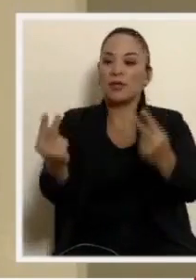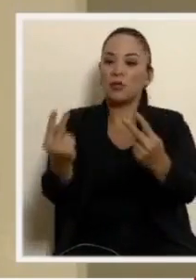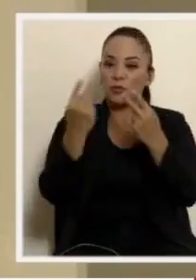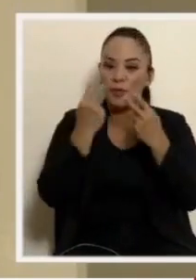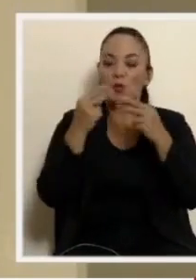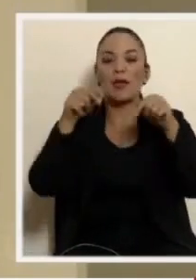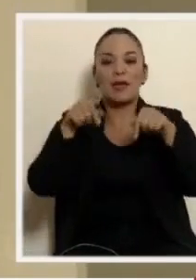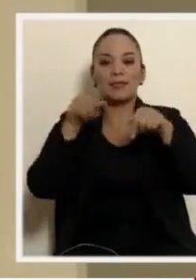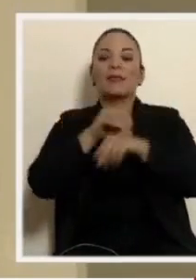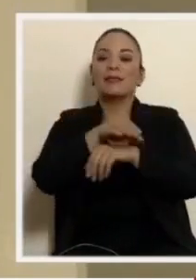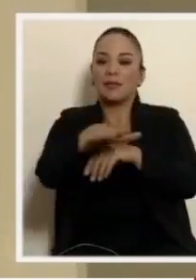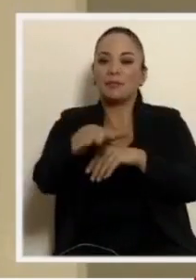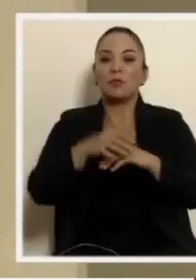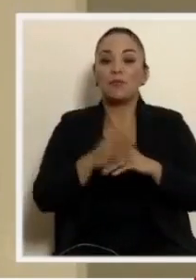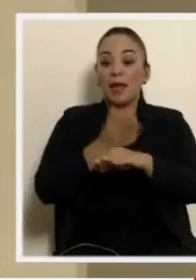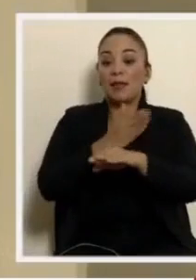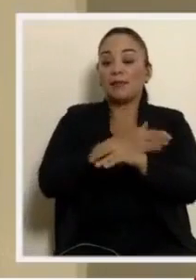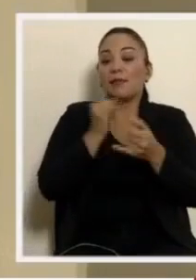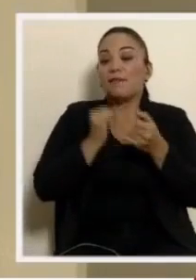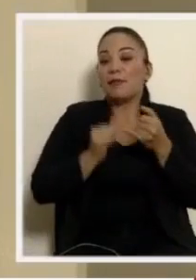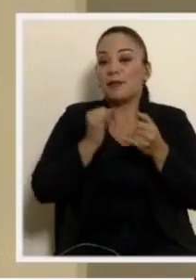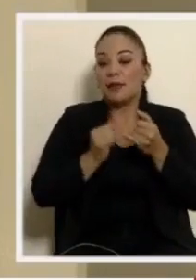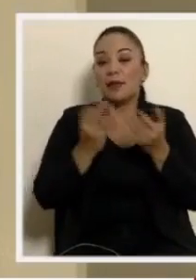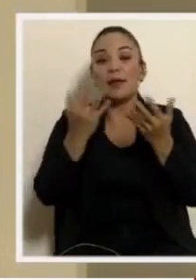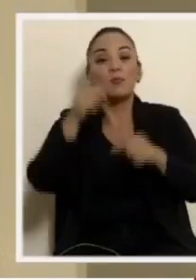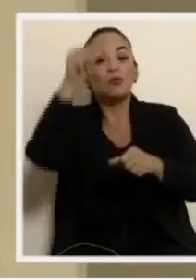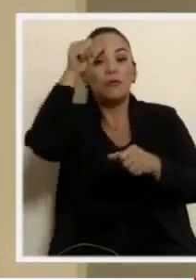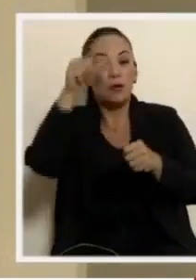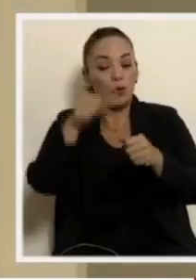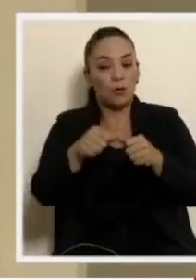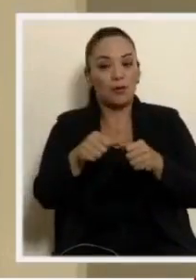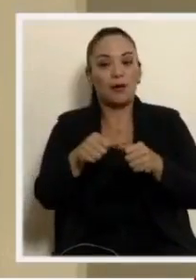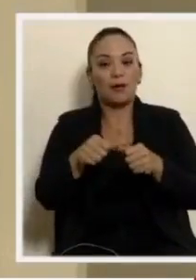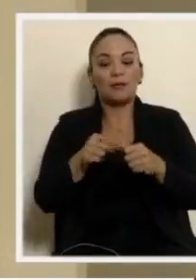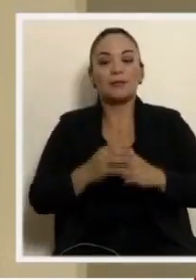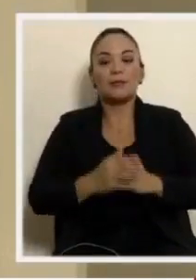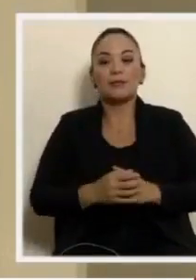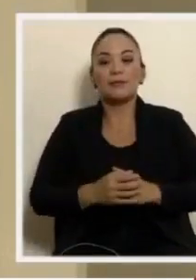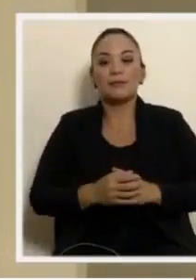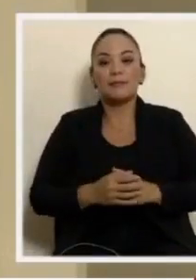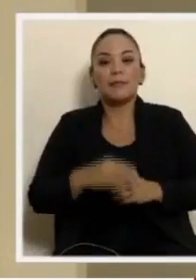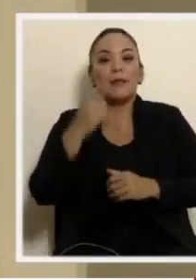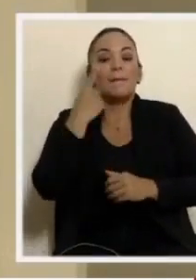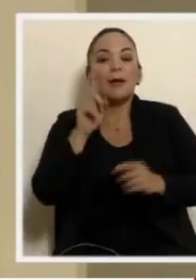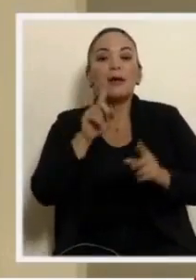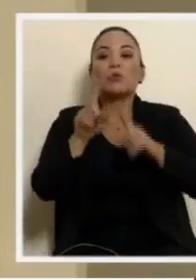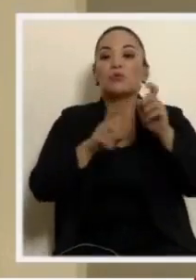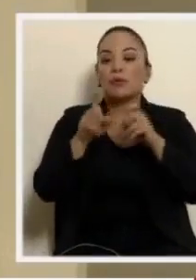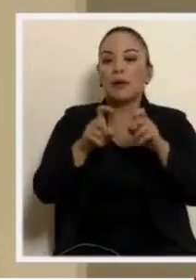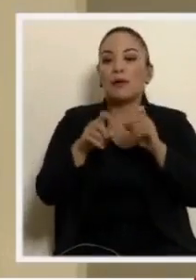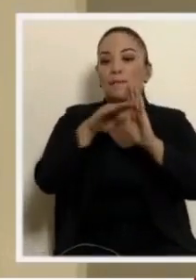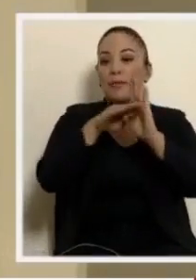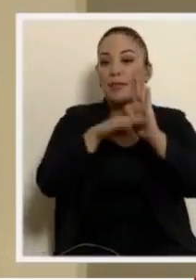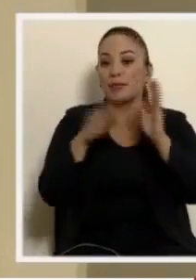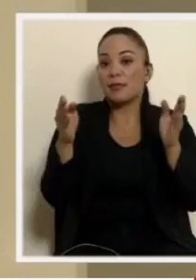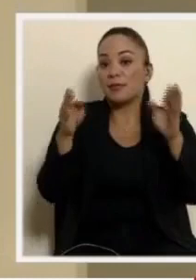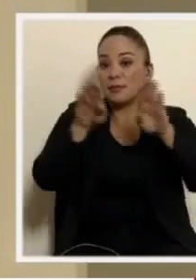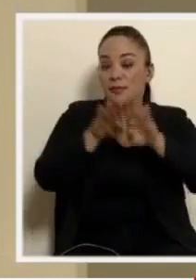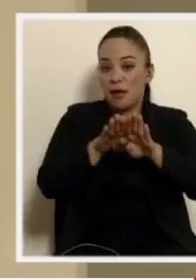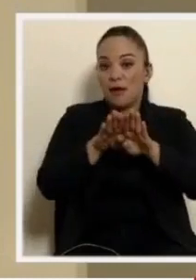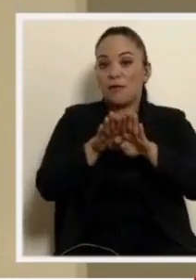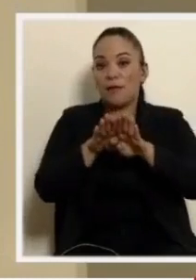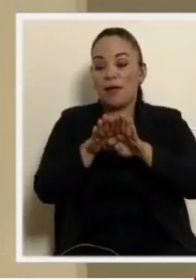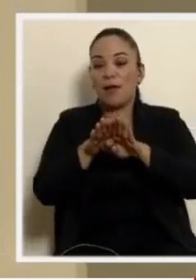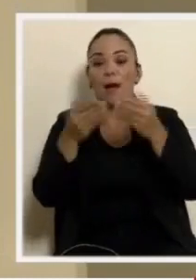de finalizar, queremos recordarles que para consultar las medidas de cierre, apertura, operación y alertas en los distintos